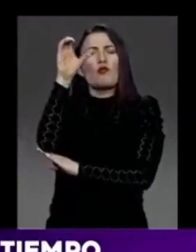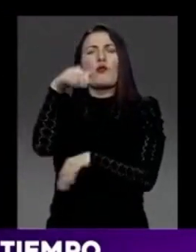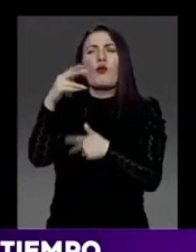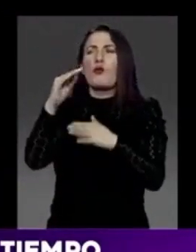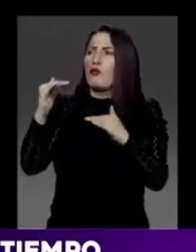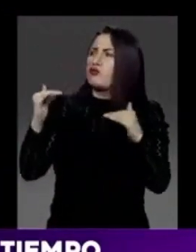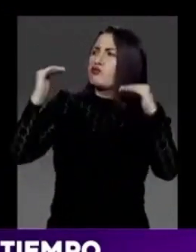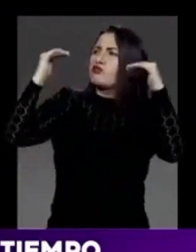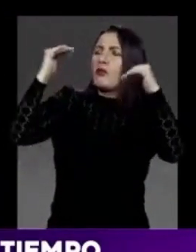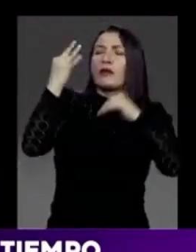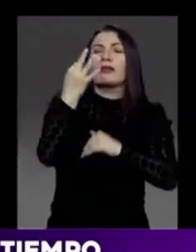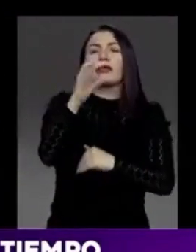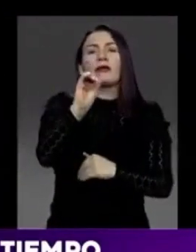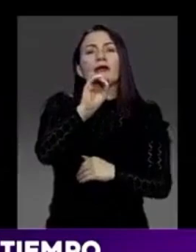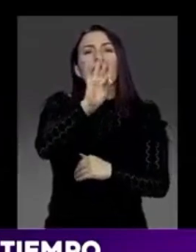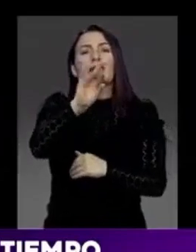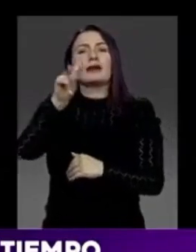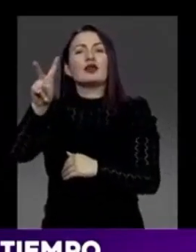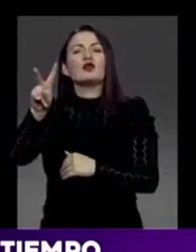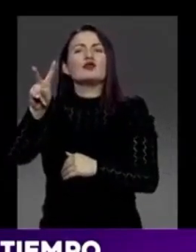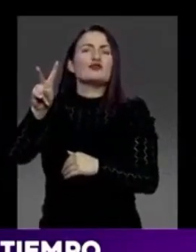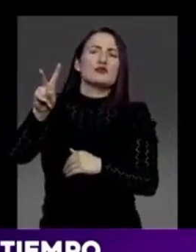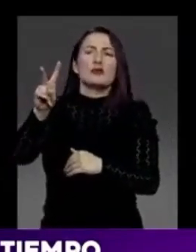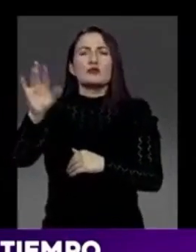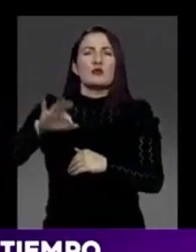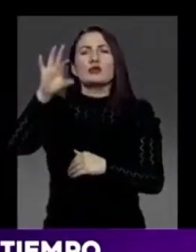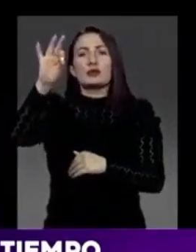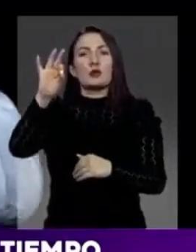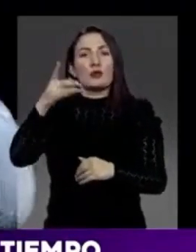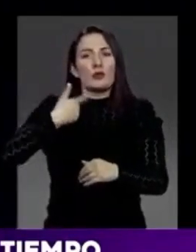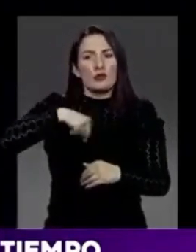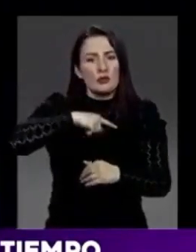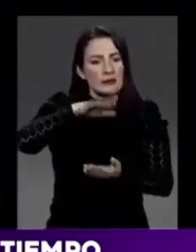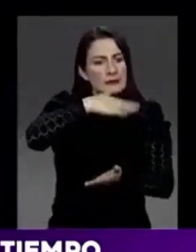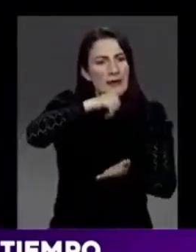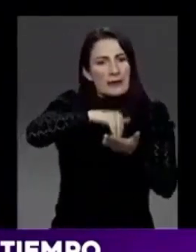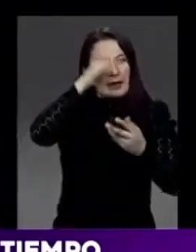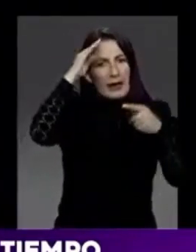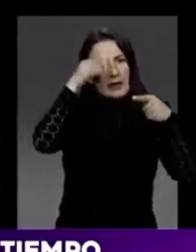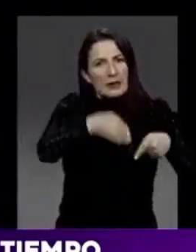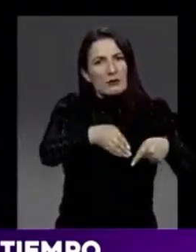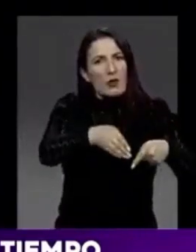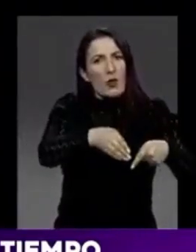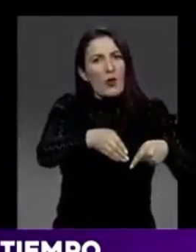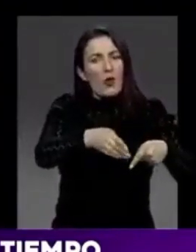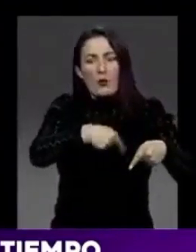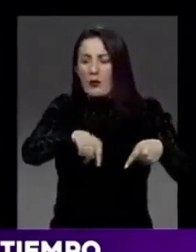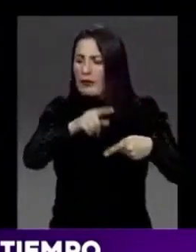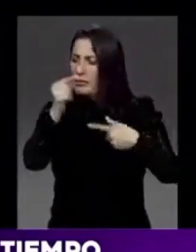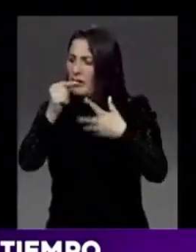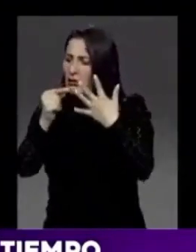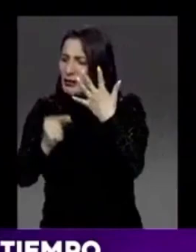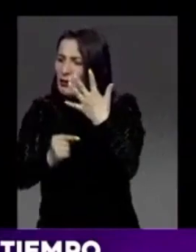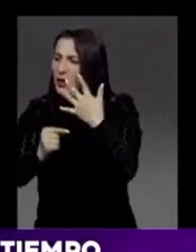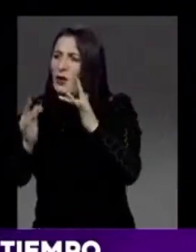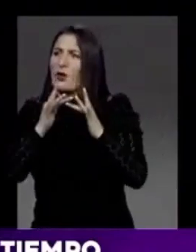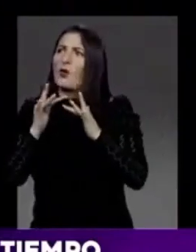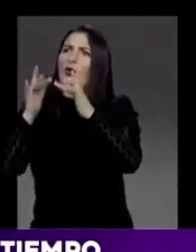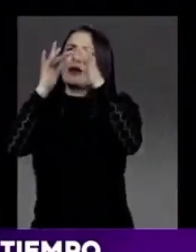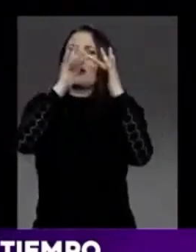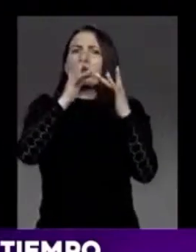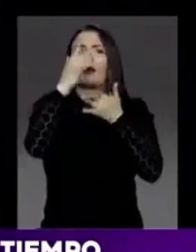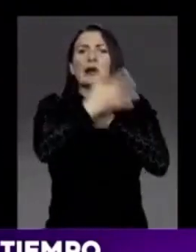ejecución que no supera el 30 el 32 por ciento porque porque el centralismo no obtiene la capacidad no entra en los detalles en la conectividad regional